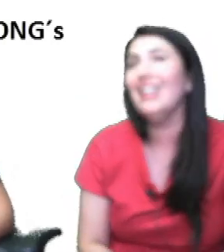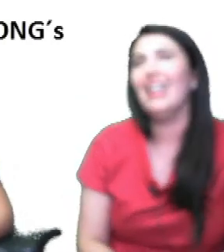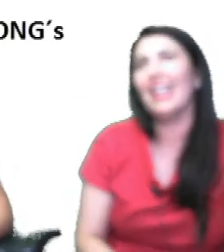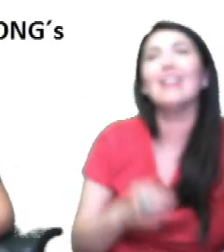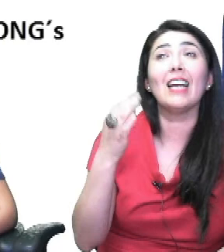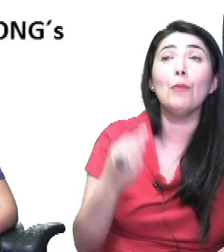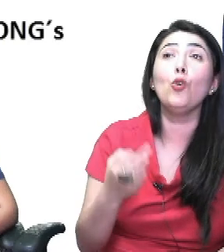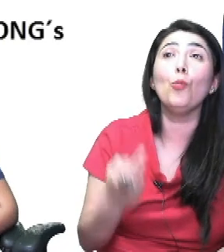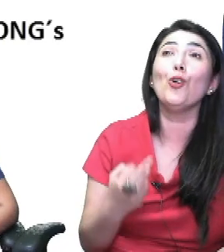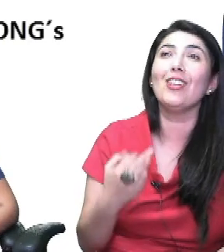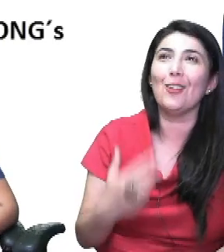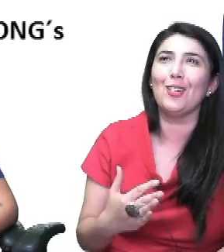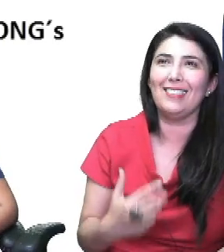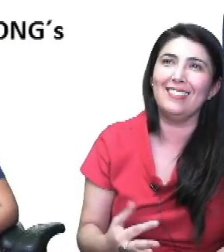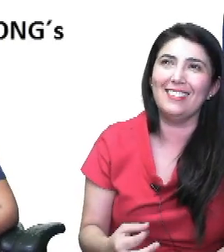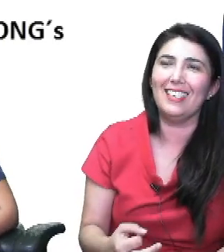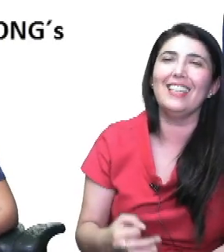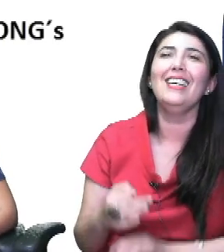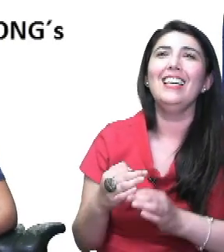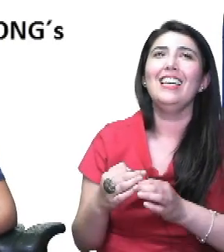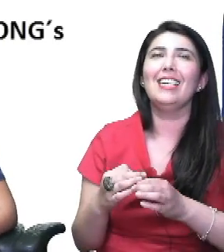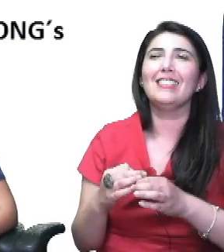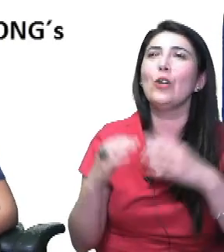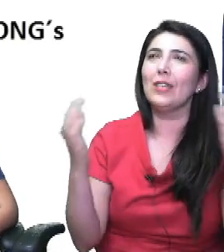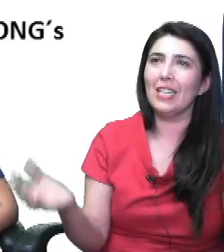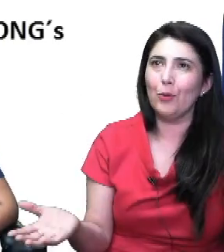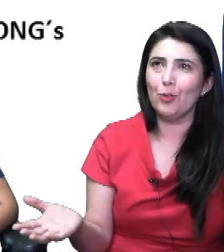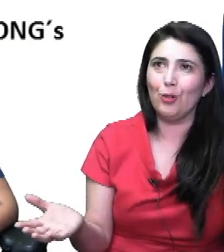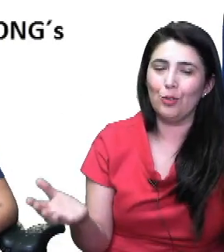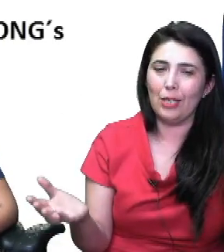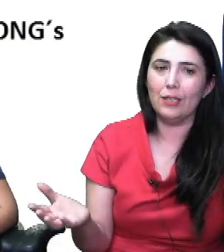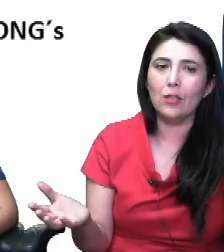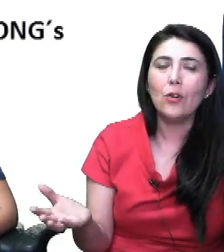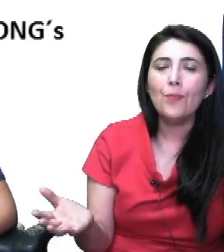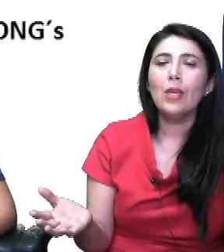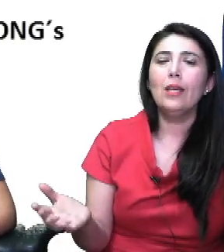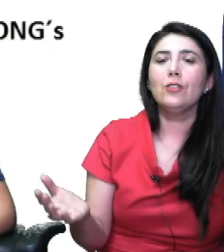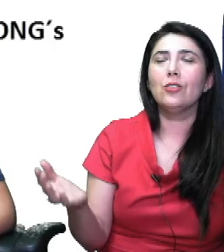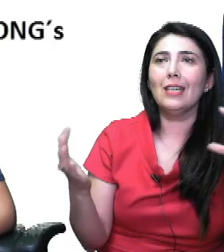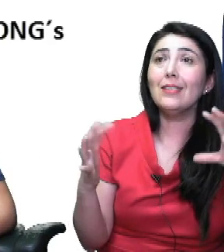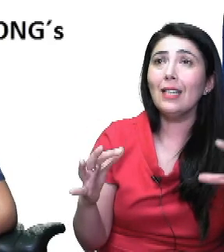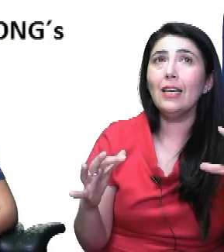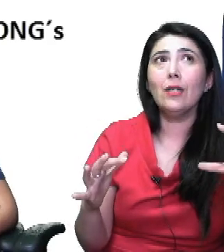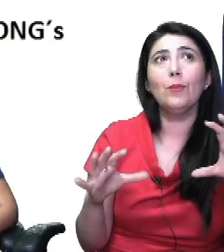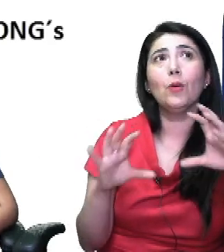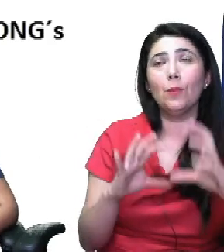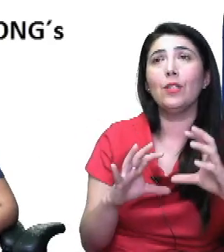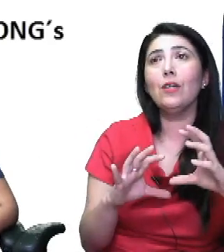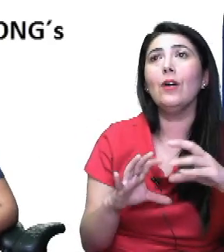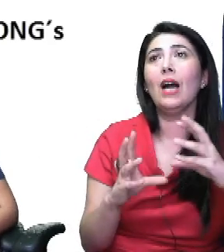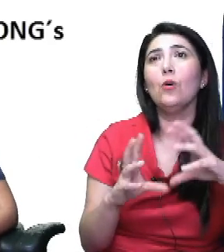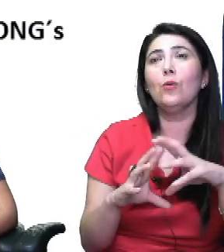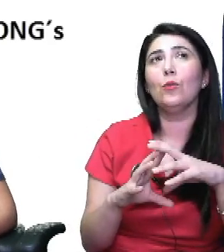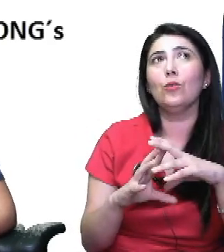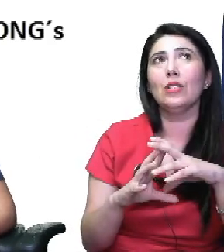internacionales es que establezcamos grupos coordinadores en salud mental y apoyo psicosocial, ¿cierto? Entonces en Chile nos hemos